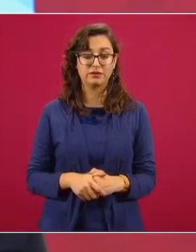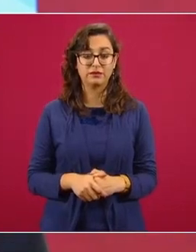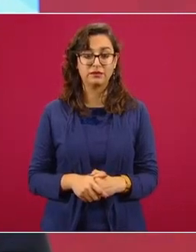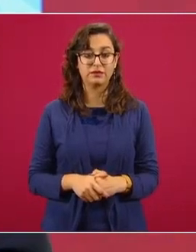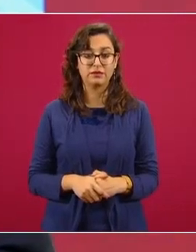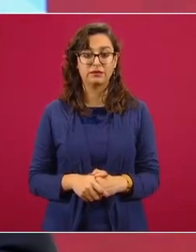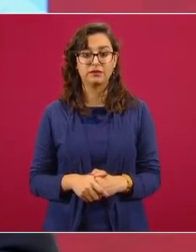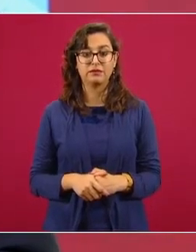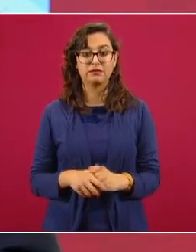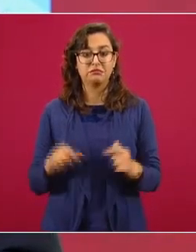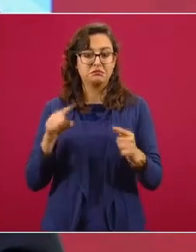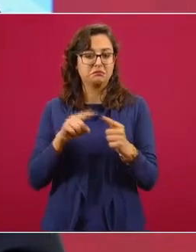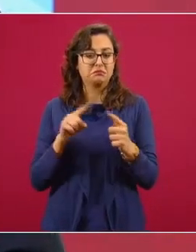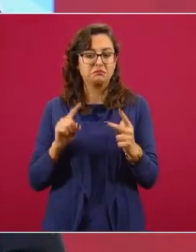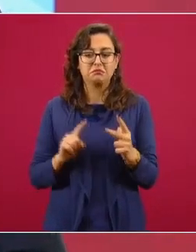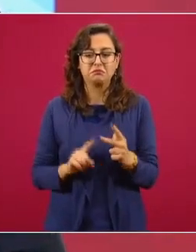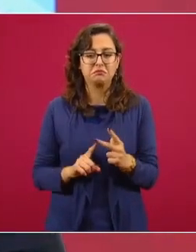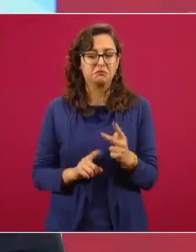voy a mencionar dos: